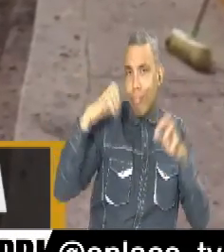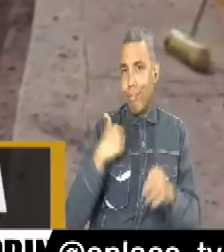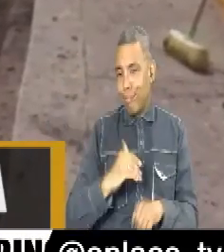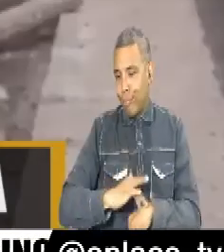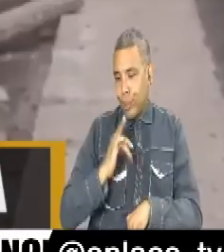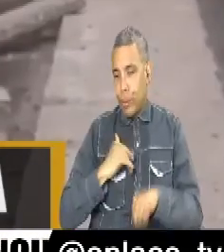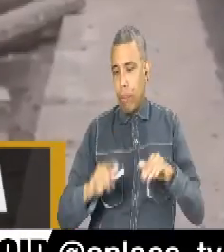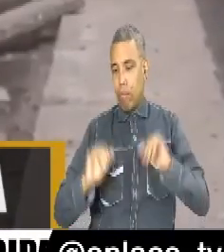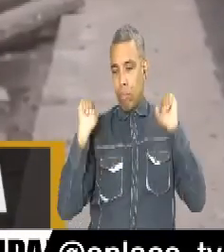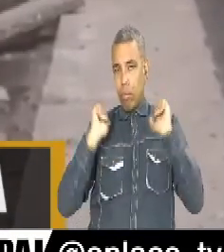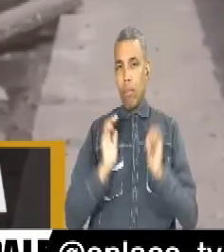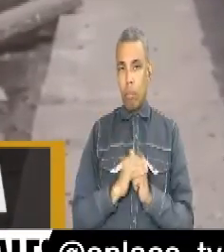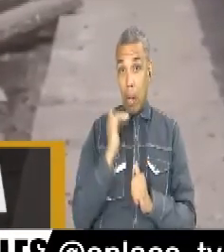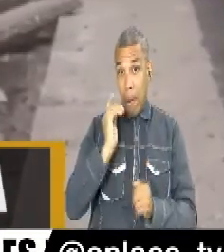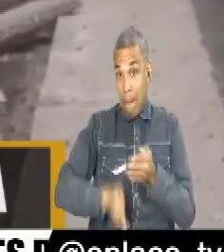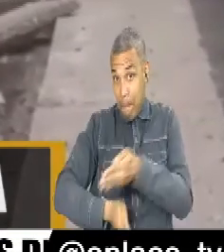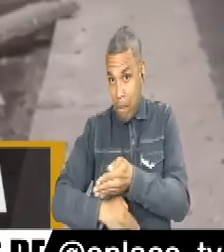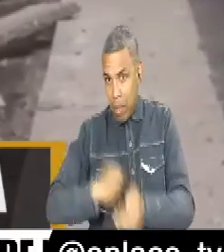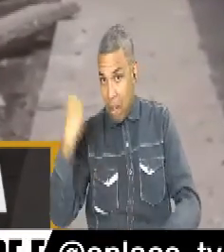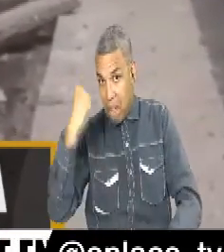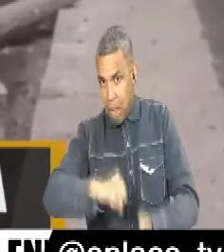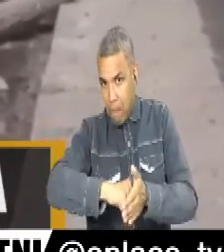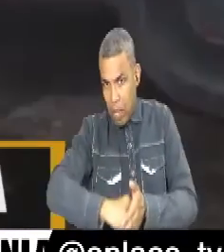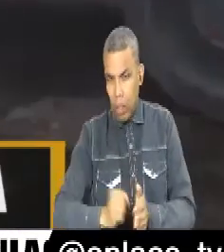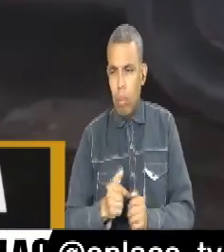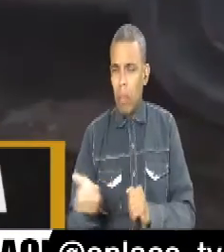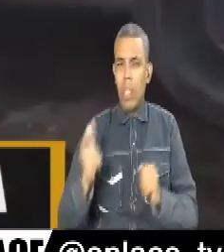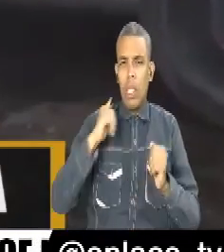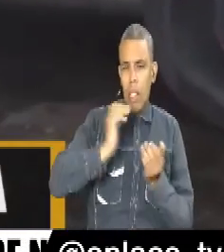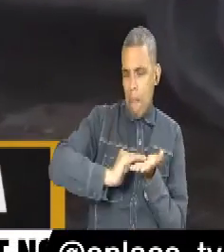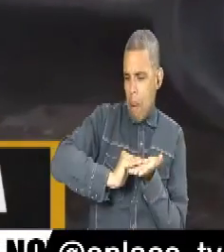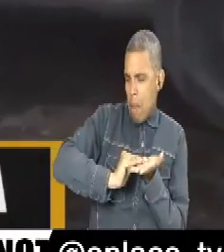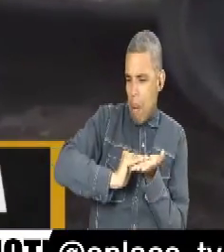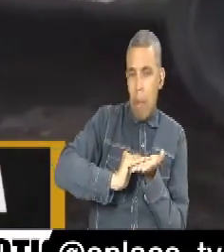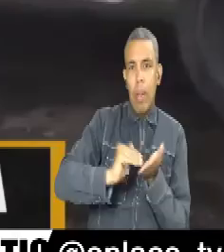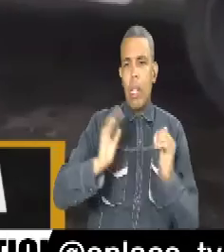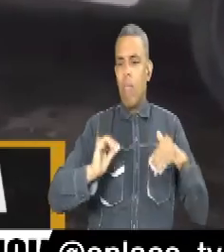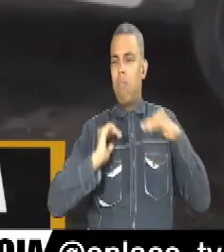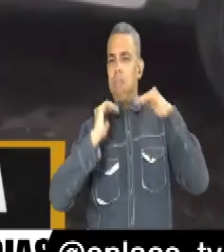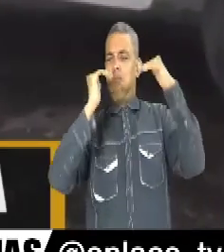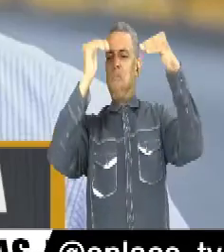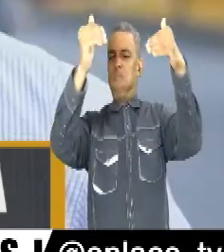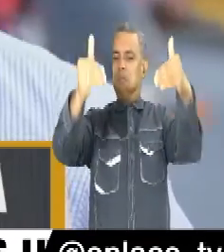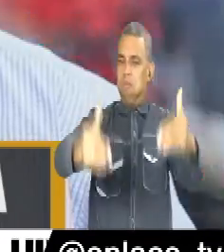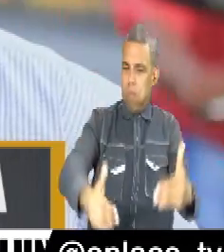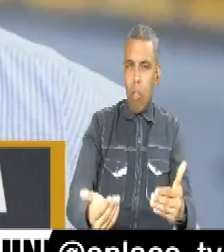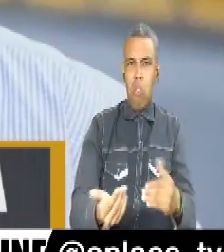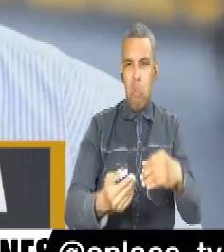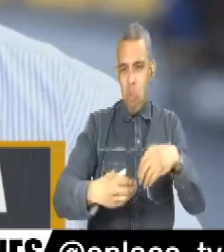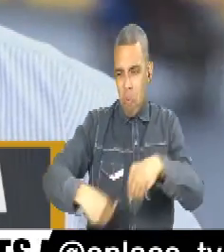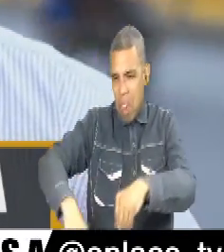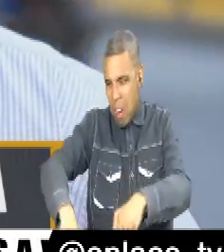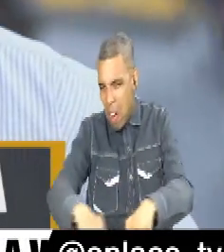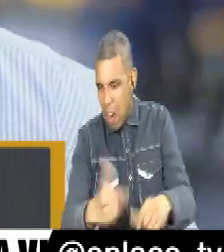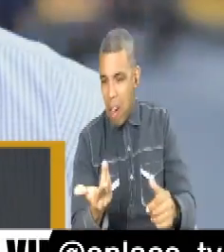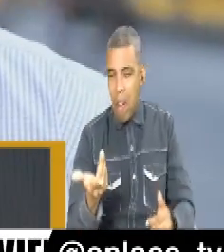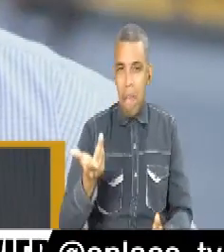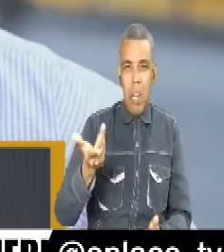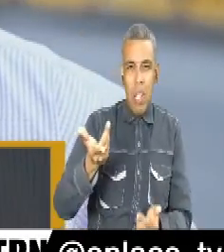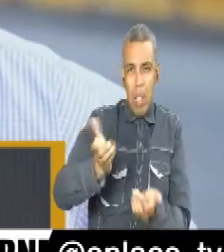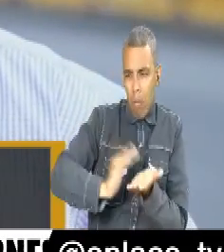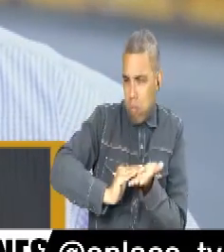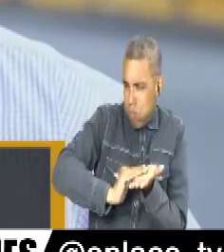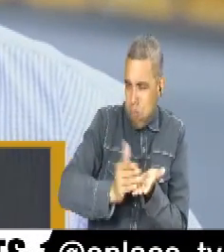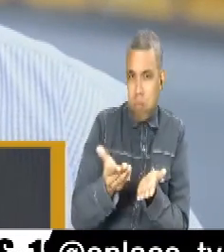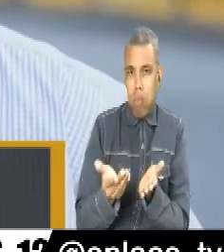además del personal de la administración municipal, los materiales utilizados hacen parte del inventario de la Secretaría de Infraestructura. Yo creo recalcar y agradecerle al